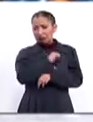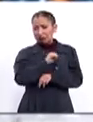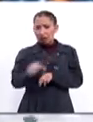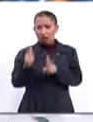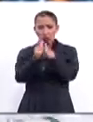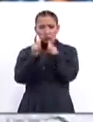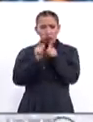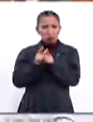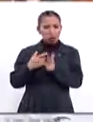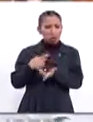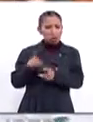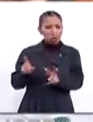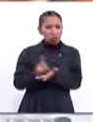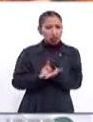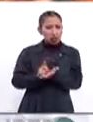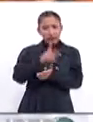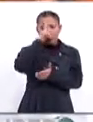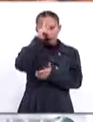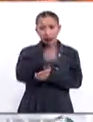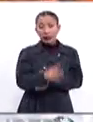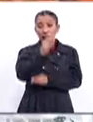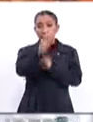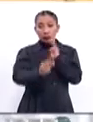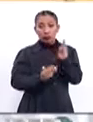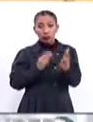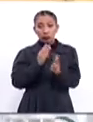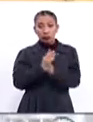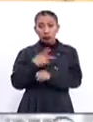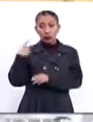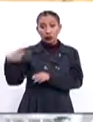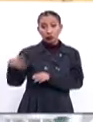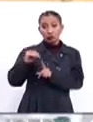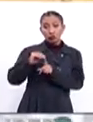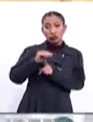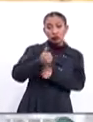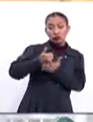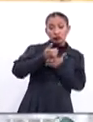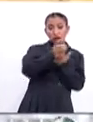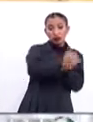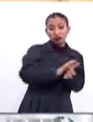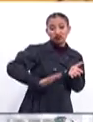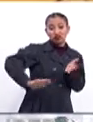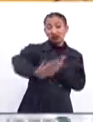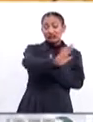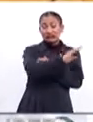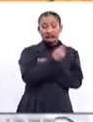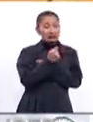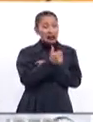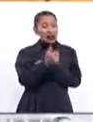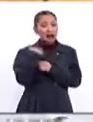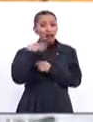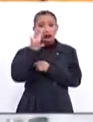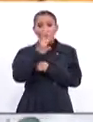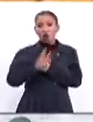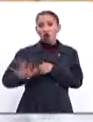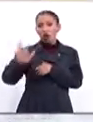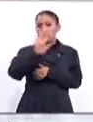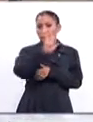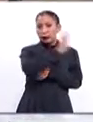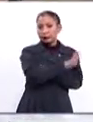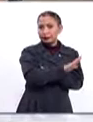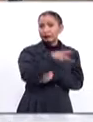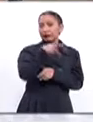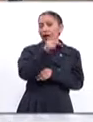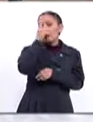criminales de México y el mundo, porque sus influencias llegaban prácticamente a los 5 continentes.